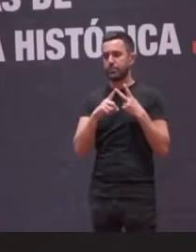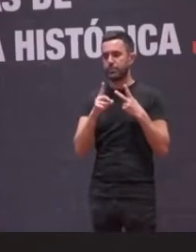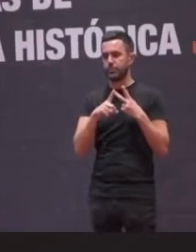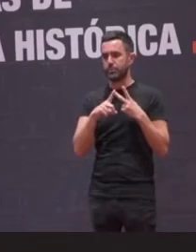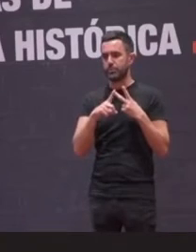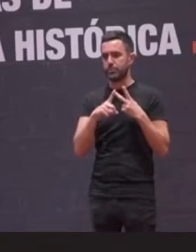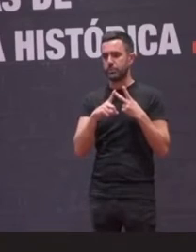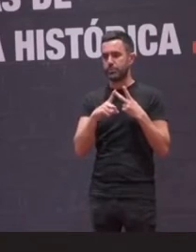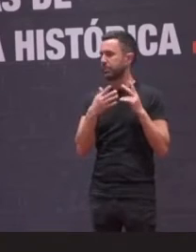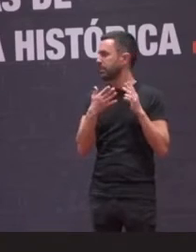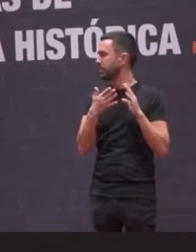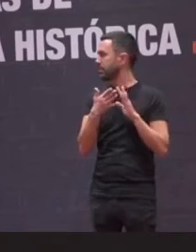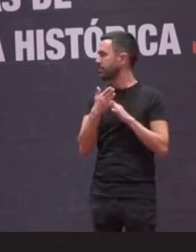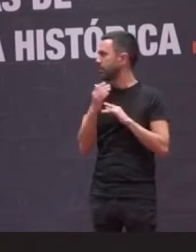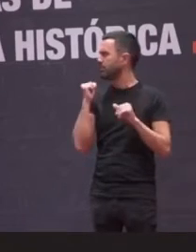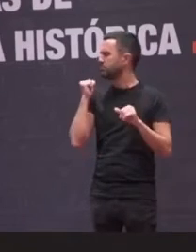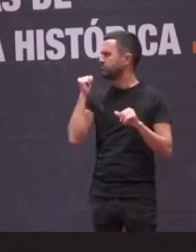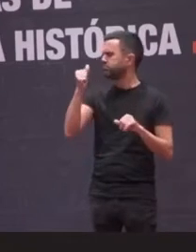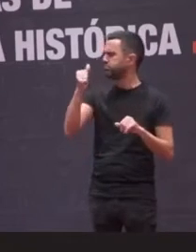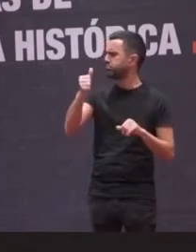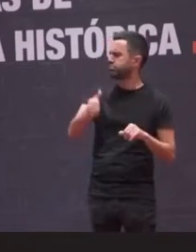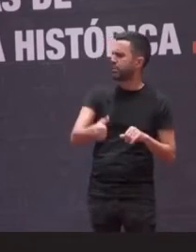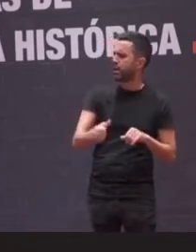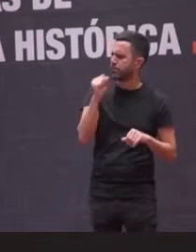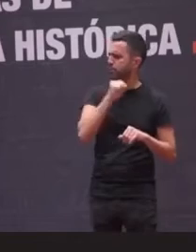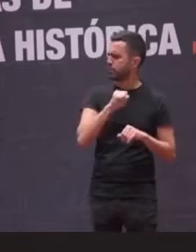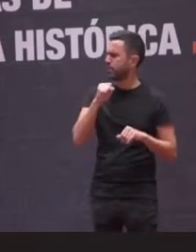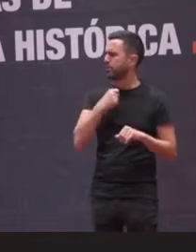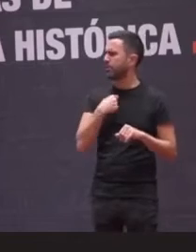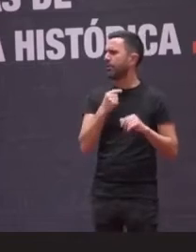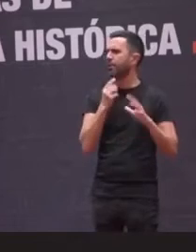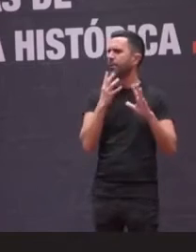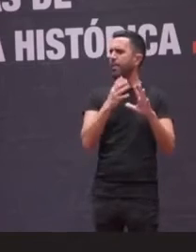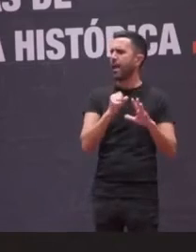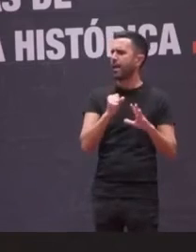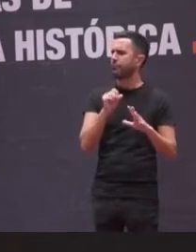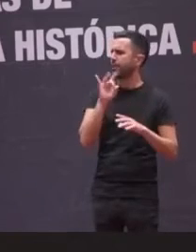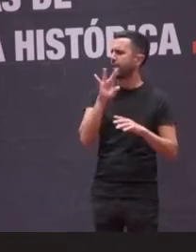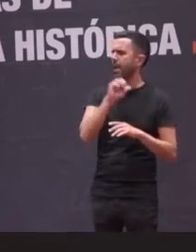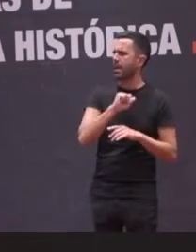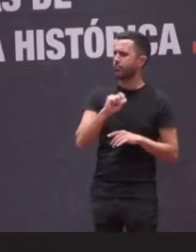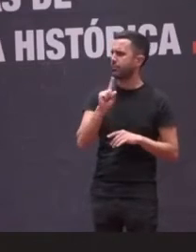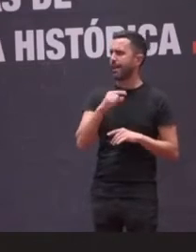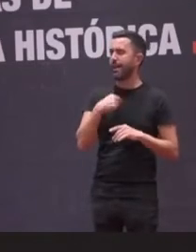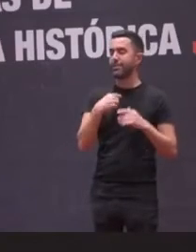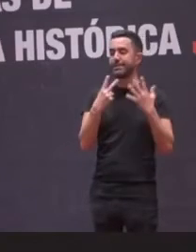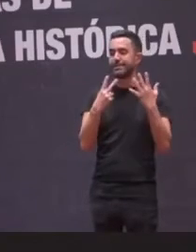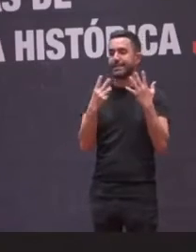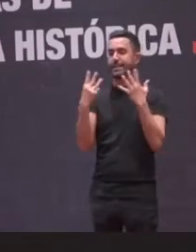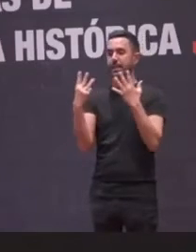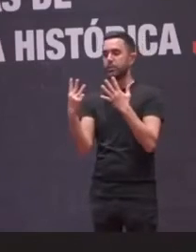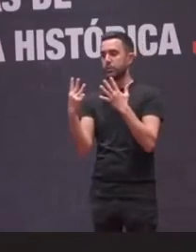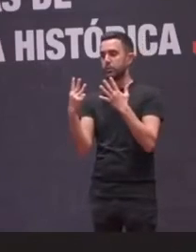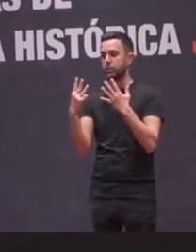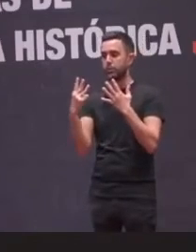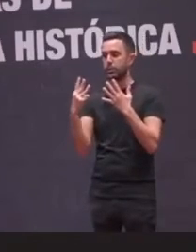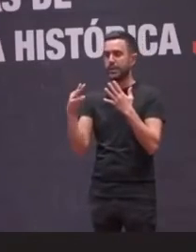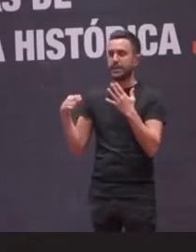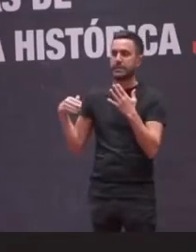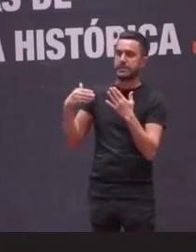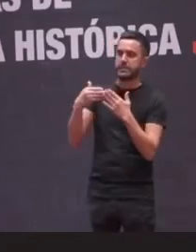pasaron moitos anos, non pasaron 10, non pasaron 15. Dendo ano 78, dendo ano 80,